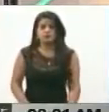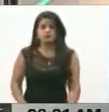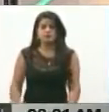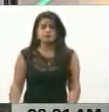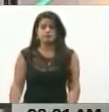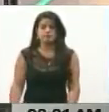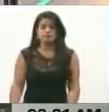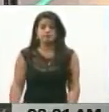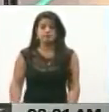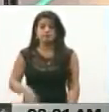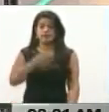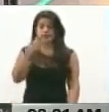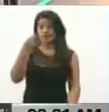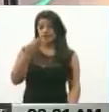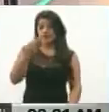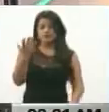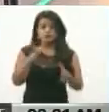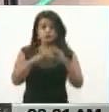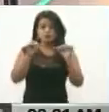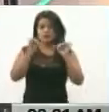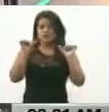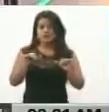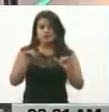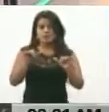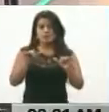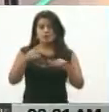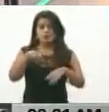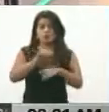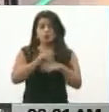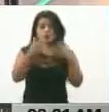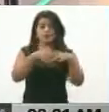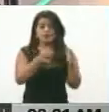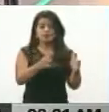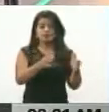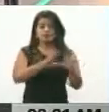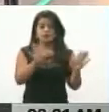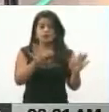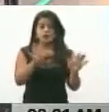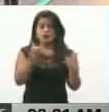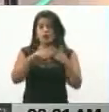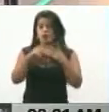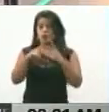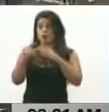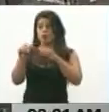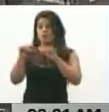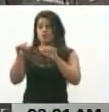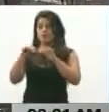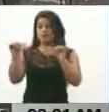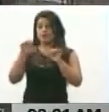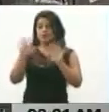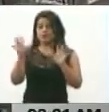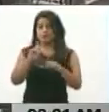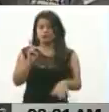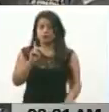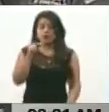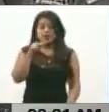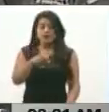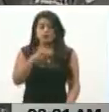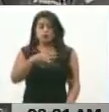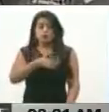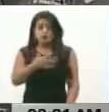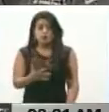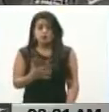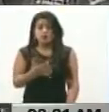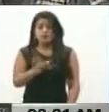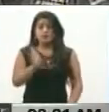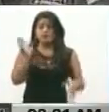de verdad que es todo un sistema, va más allá de un aparato, de una plataforma, es todo una voluntad de